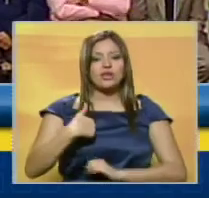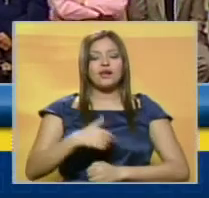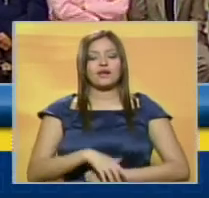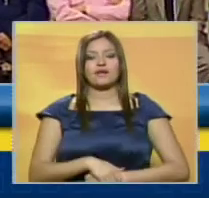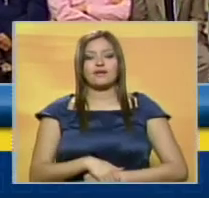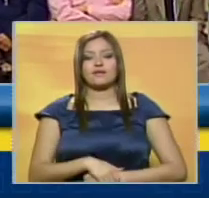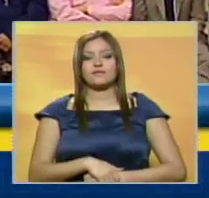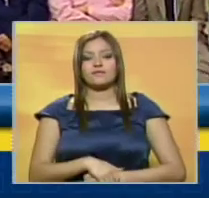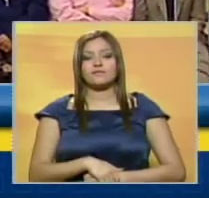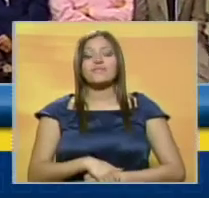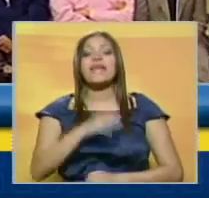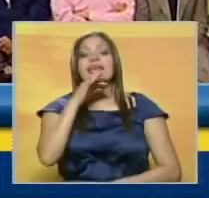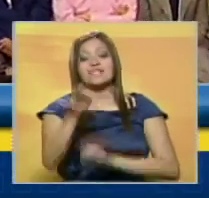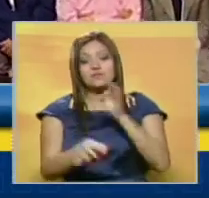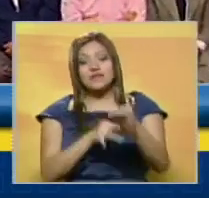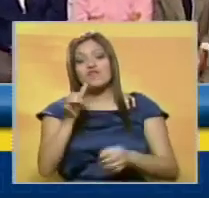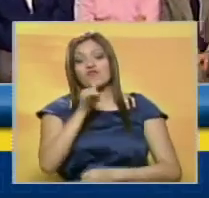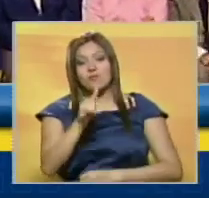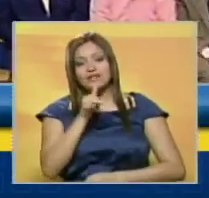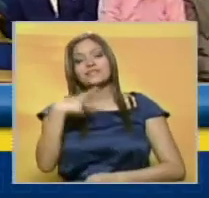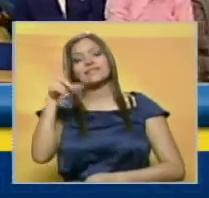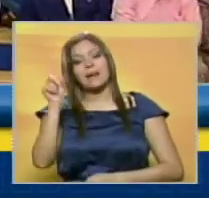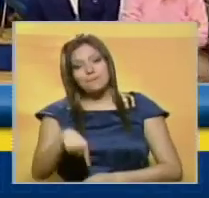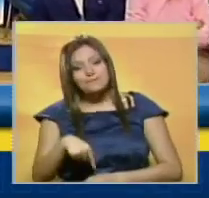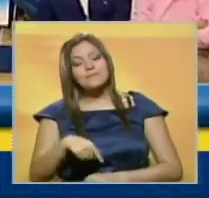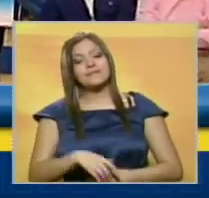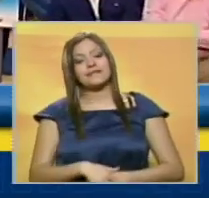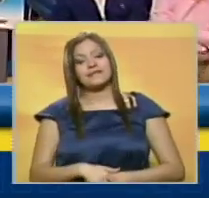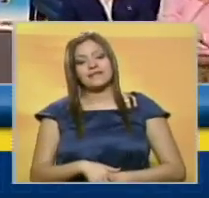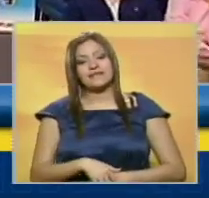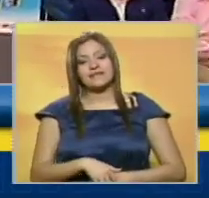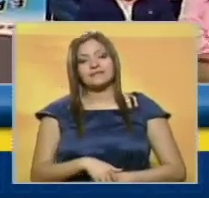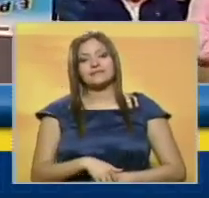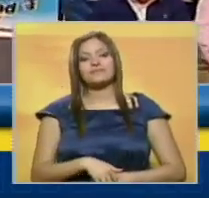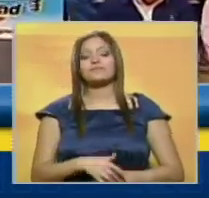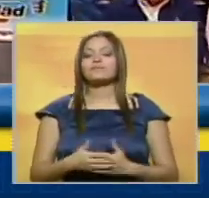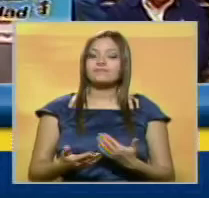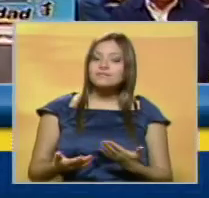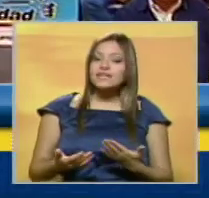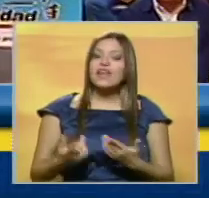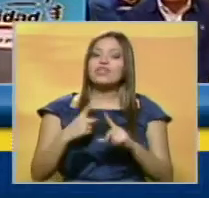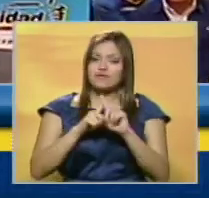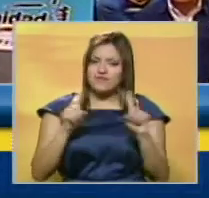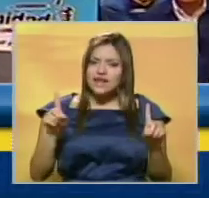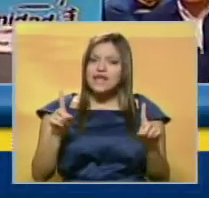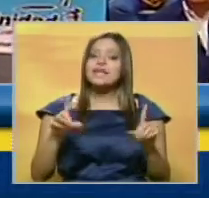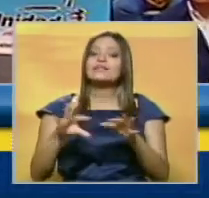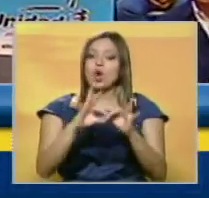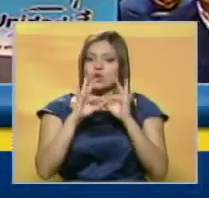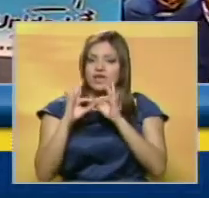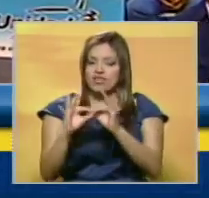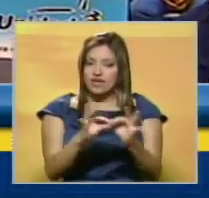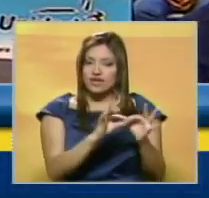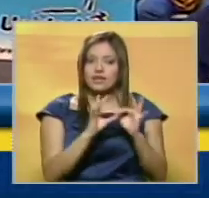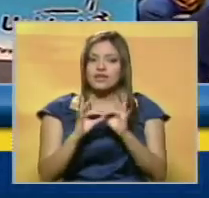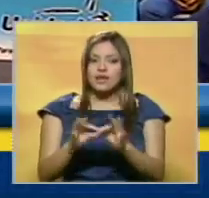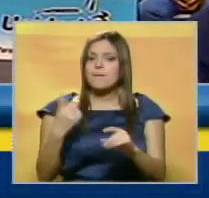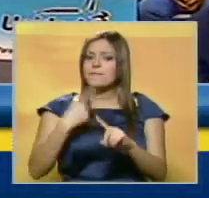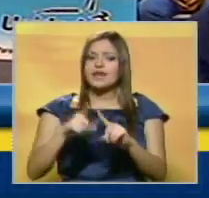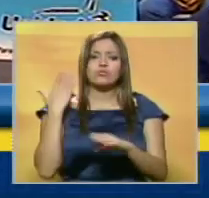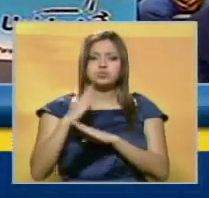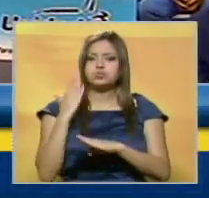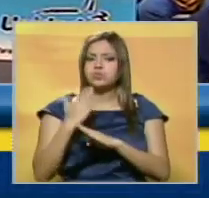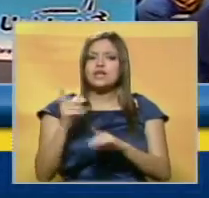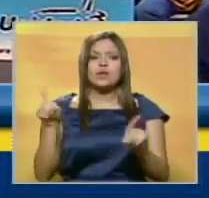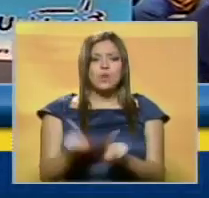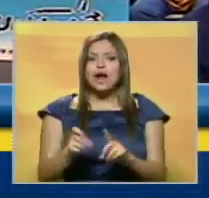destacado Ramón Guillermo Aveledo, explicaron acá que por supuesto hay diferencias dentro de la unidad, pero que ninguna de esas está por encima de